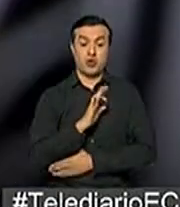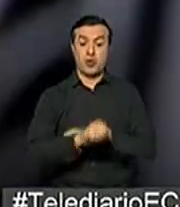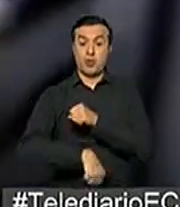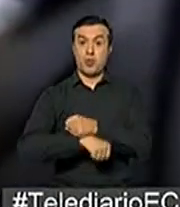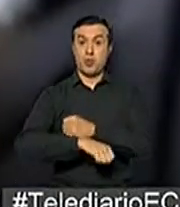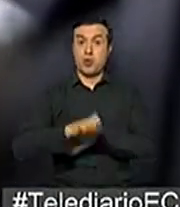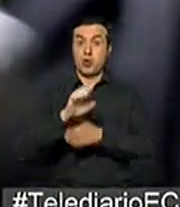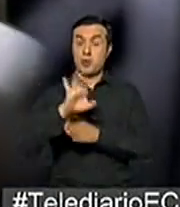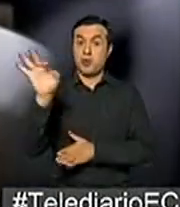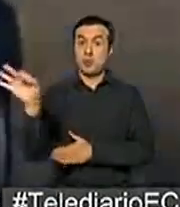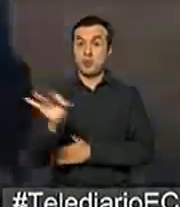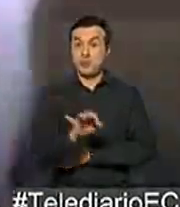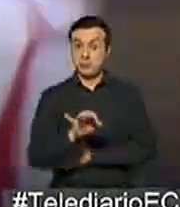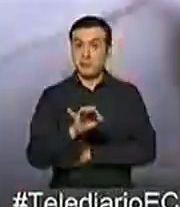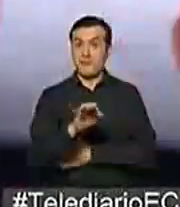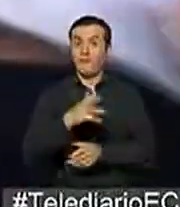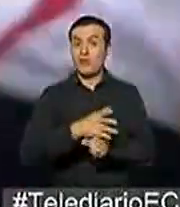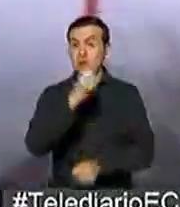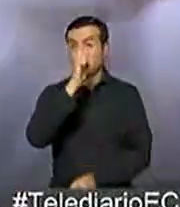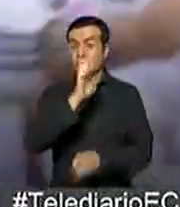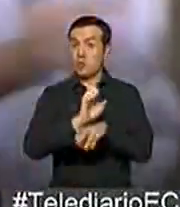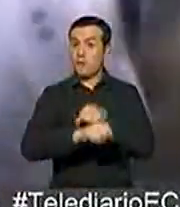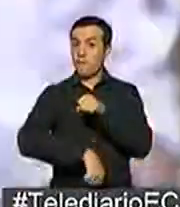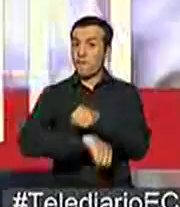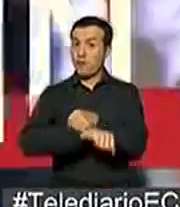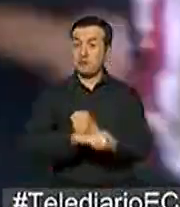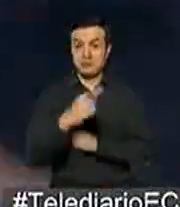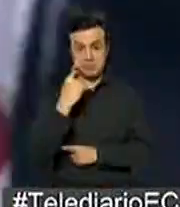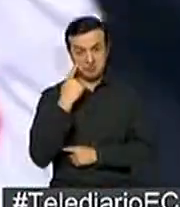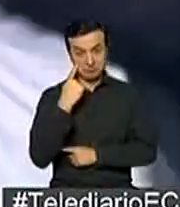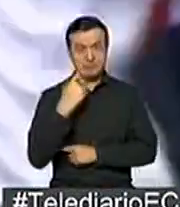oficialización por parte de la federación ecuatoriana